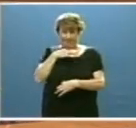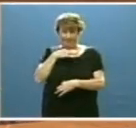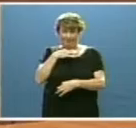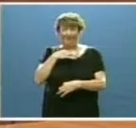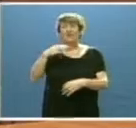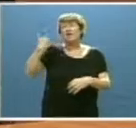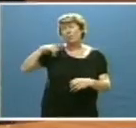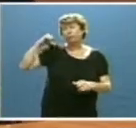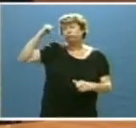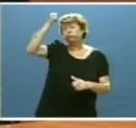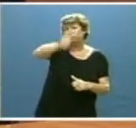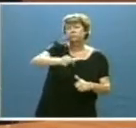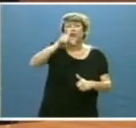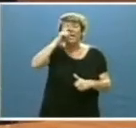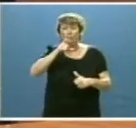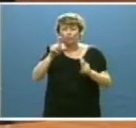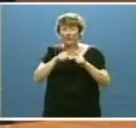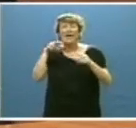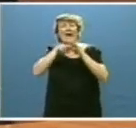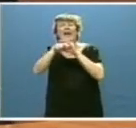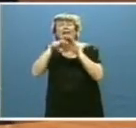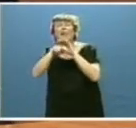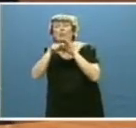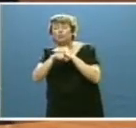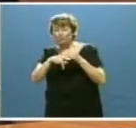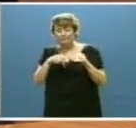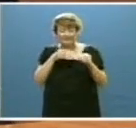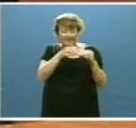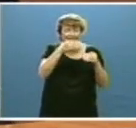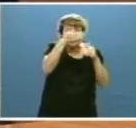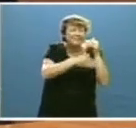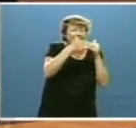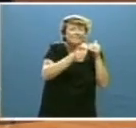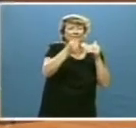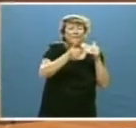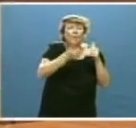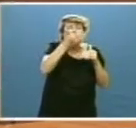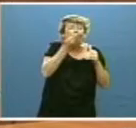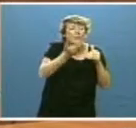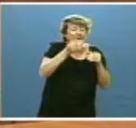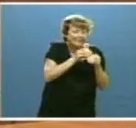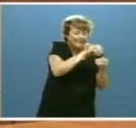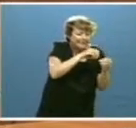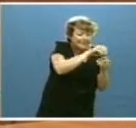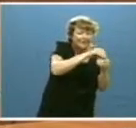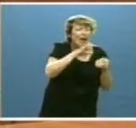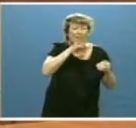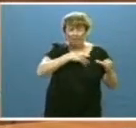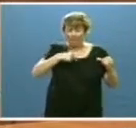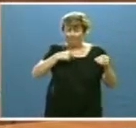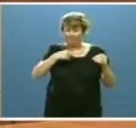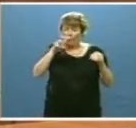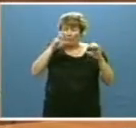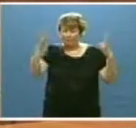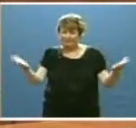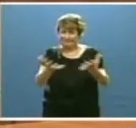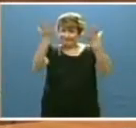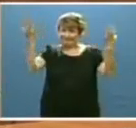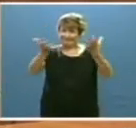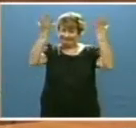tras varios años concentrando los recursos limitados en lo más esencial queremos dar un nuevo impulso a la inversión en